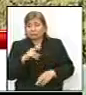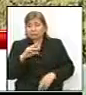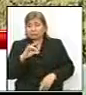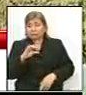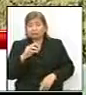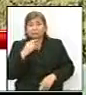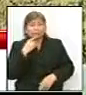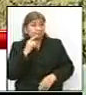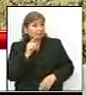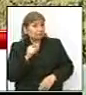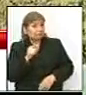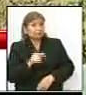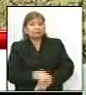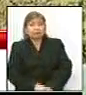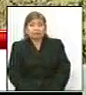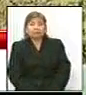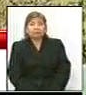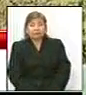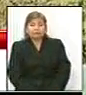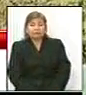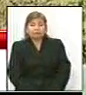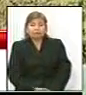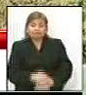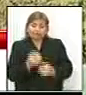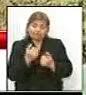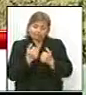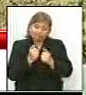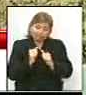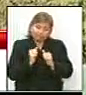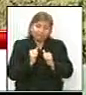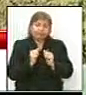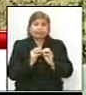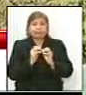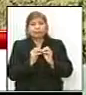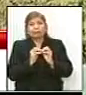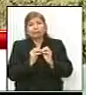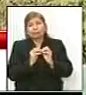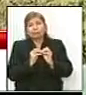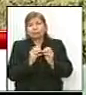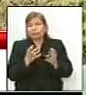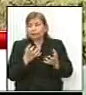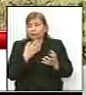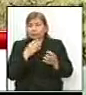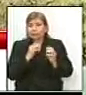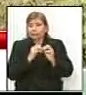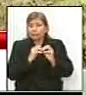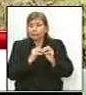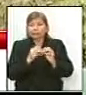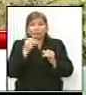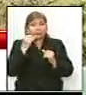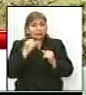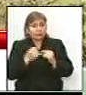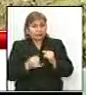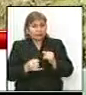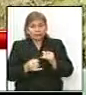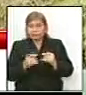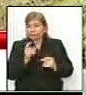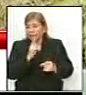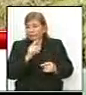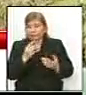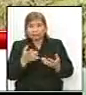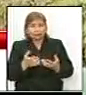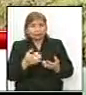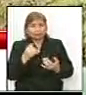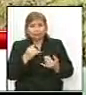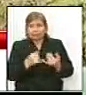Hay esa intención de querer solucionar, pero queremos una solución definitiva. No queremos una